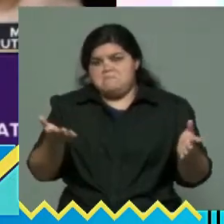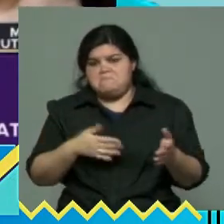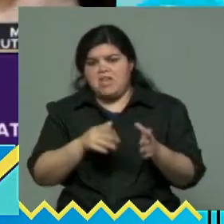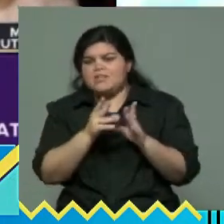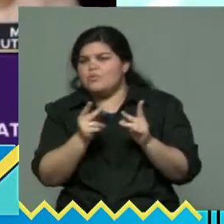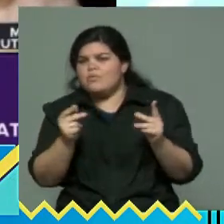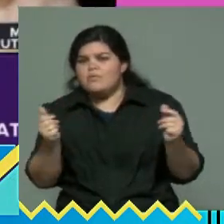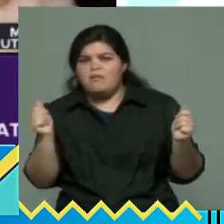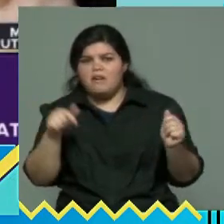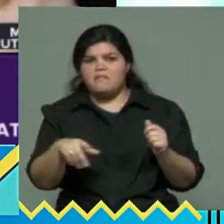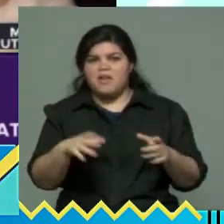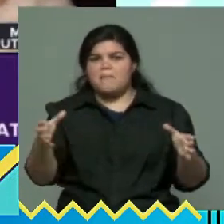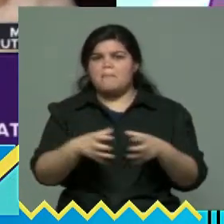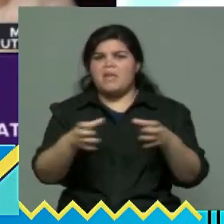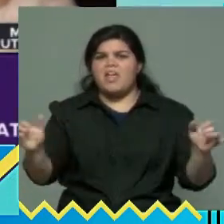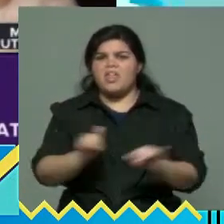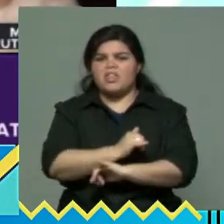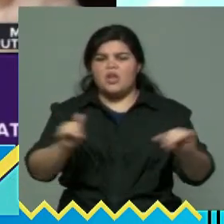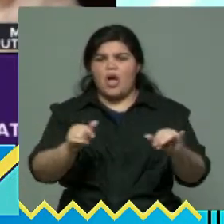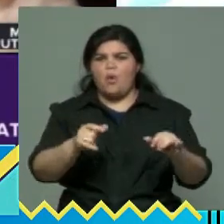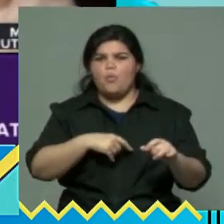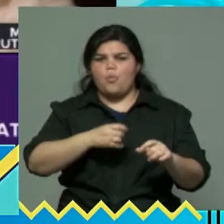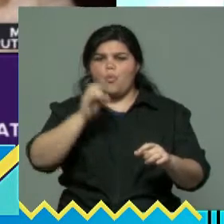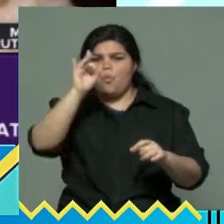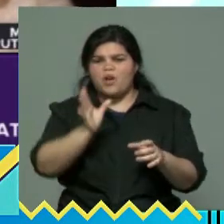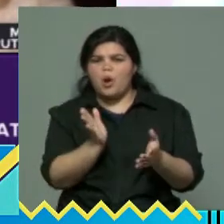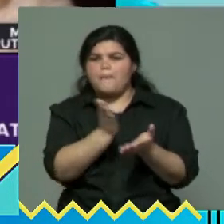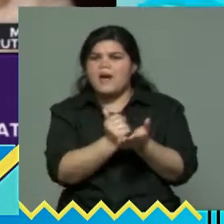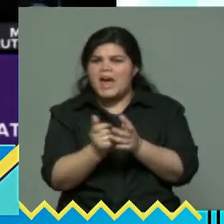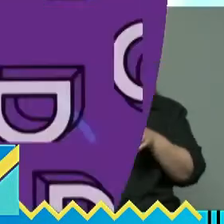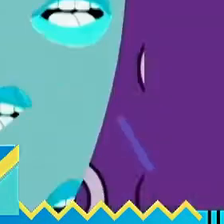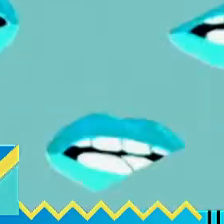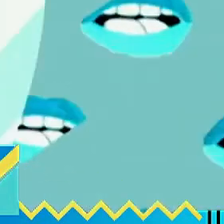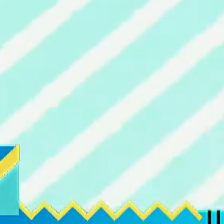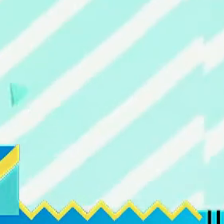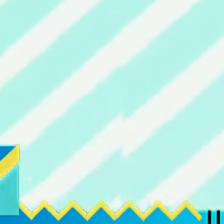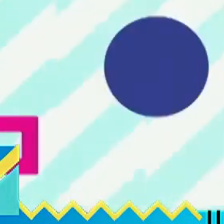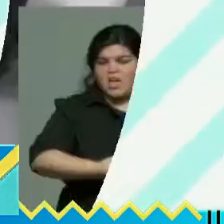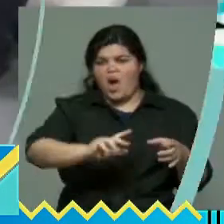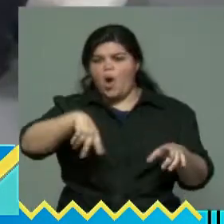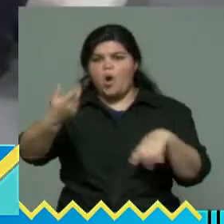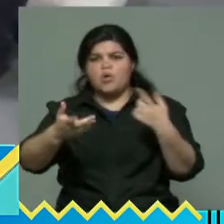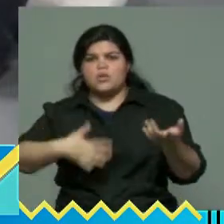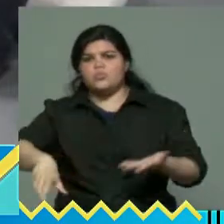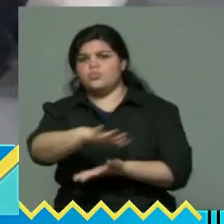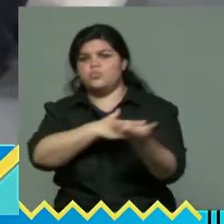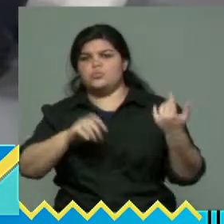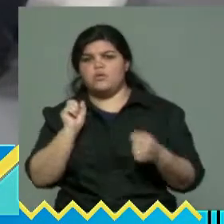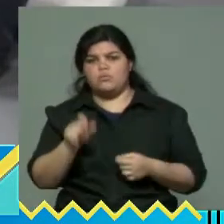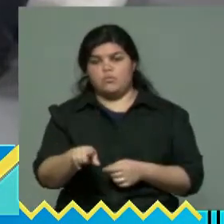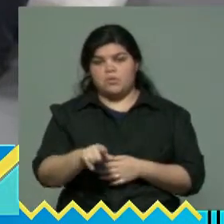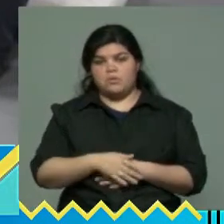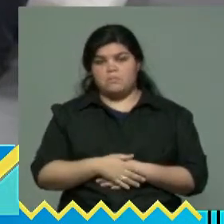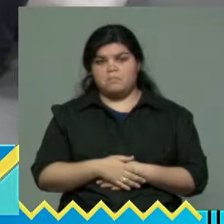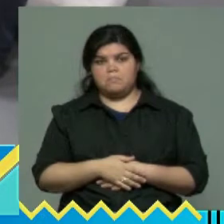medios no creo que determinen la realidad, sino una parte nada más. Sí. Creo que el gobierno anterior consideraba los medios más significativos de lo que son, pero